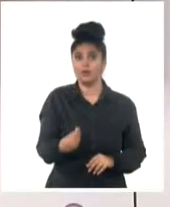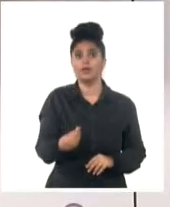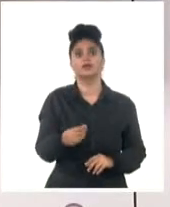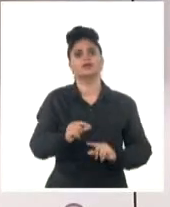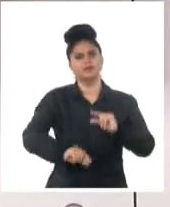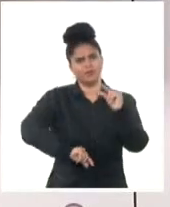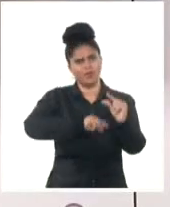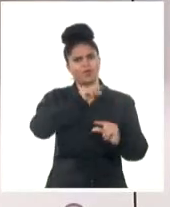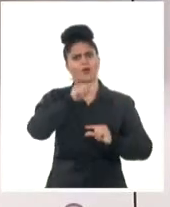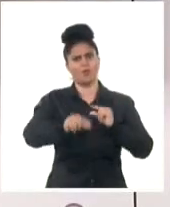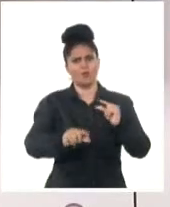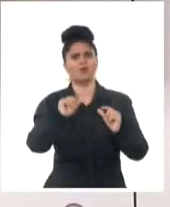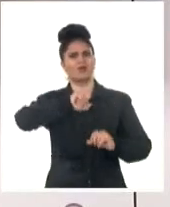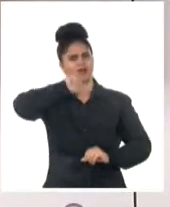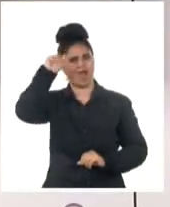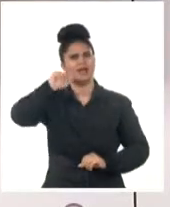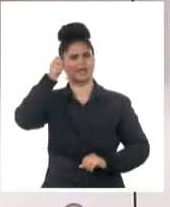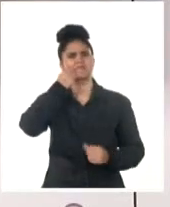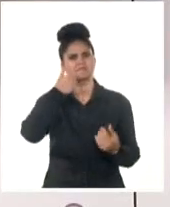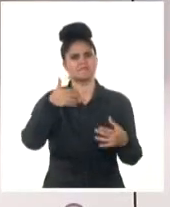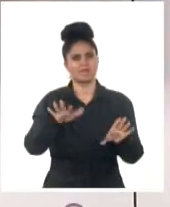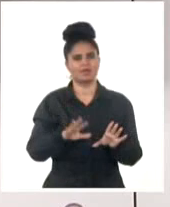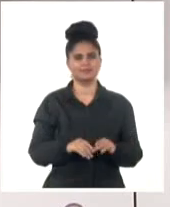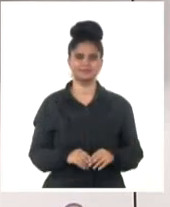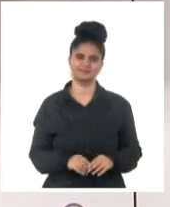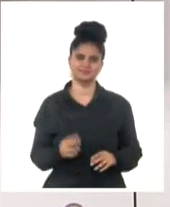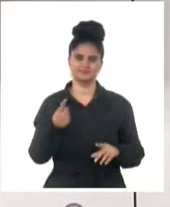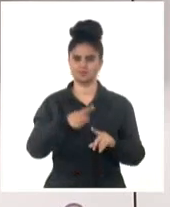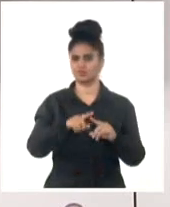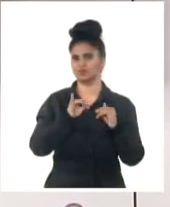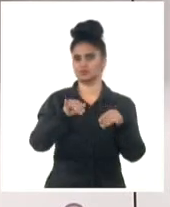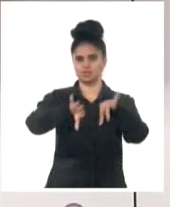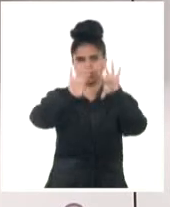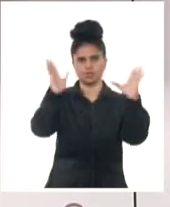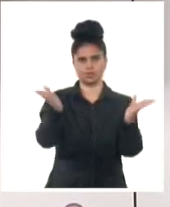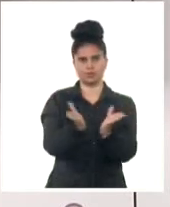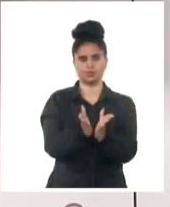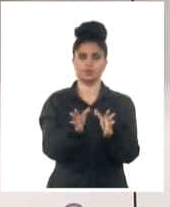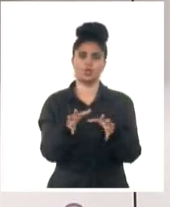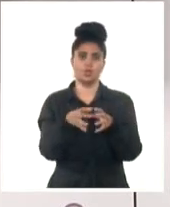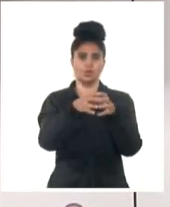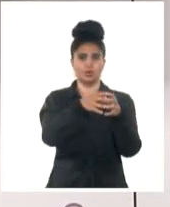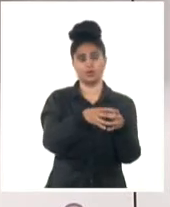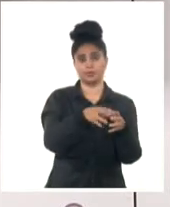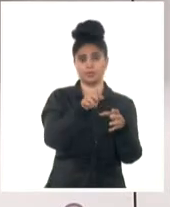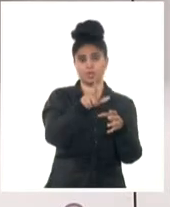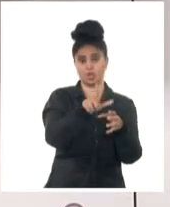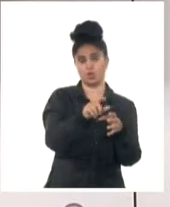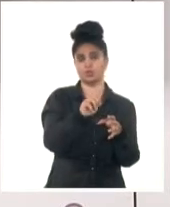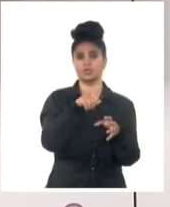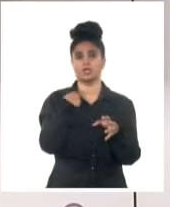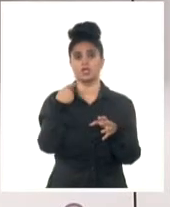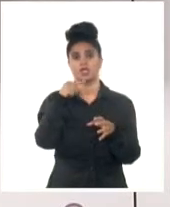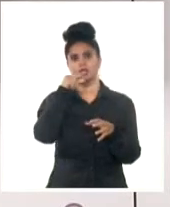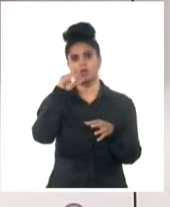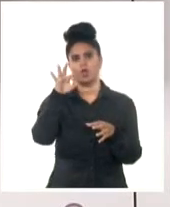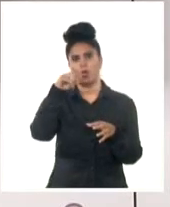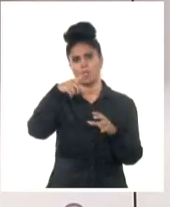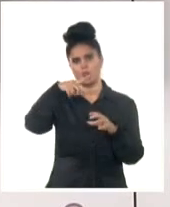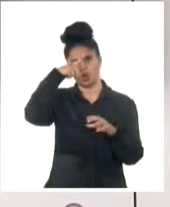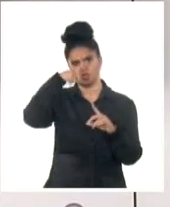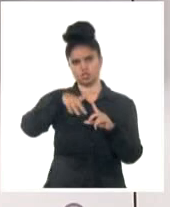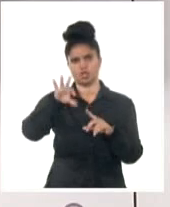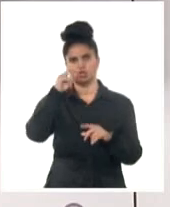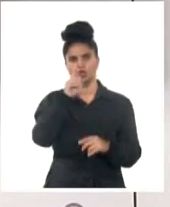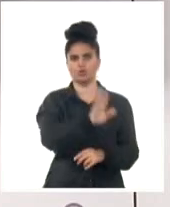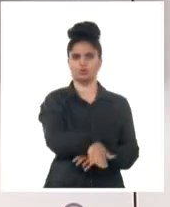todavía, estoy seguro. Cerramos con informaciones del ámbito internacional. Los Miami Heat eliminaron este lunes a los Boston Celtics en las finales de conferencia